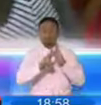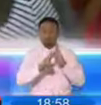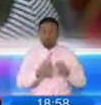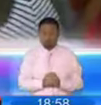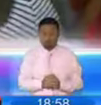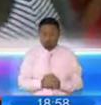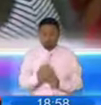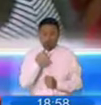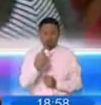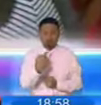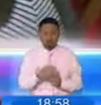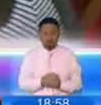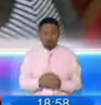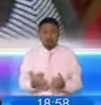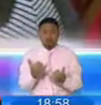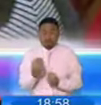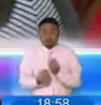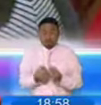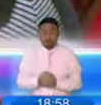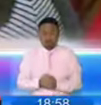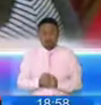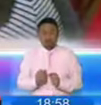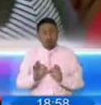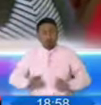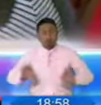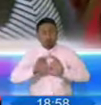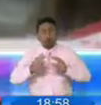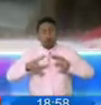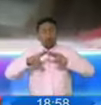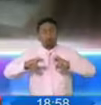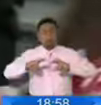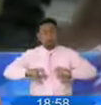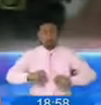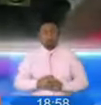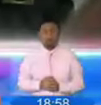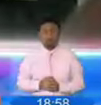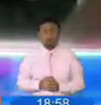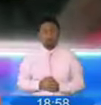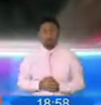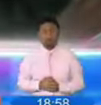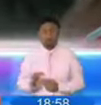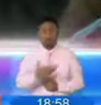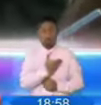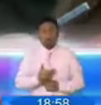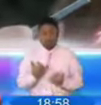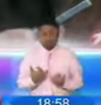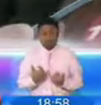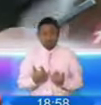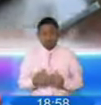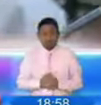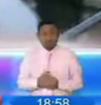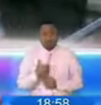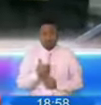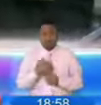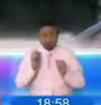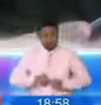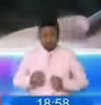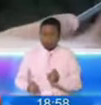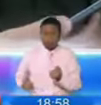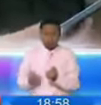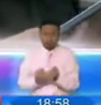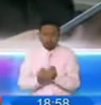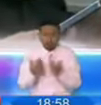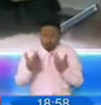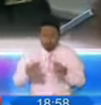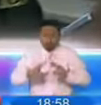Ella manifiesta que lo que debe hacerse es investigarse. El presidente ha sido enfático en decir que él está presto a colaborar con todas